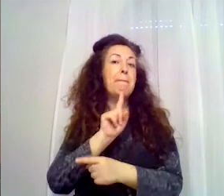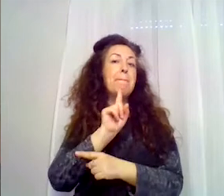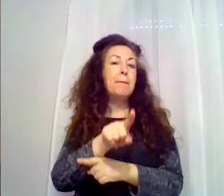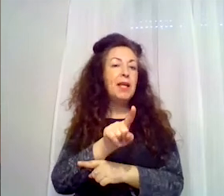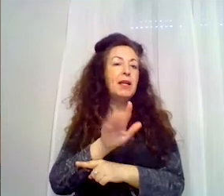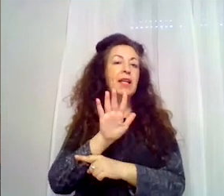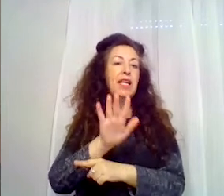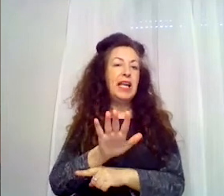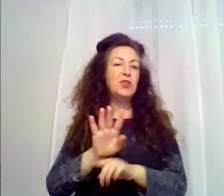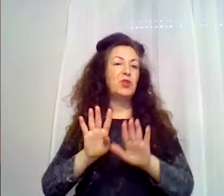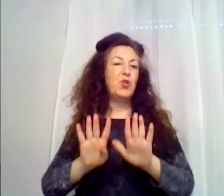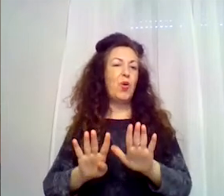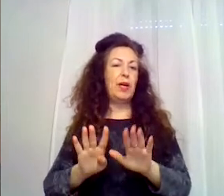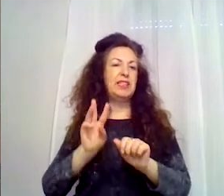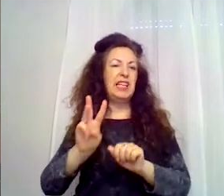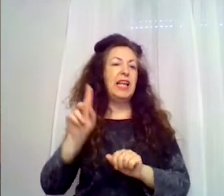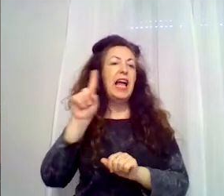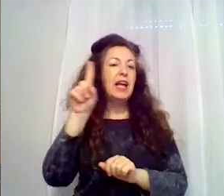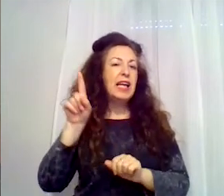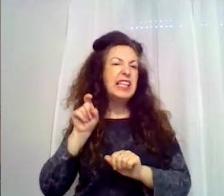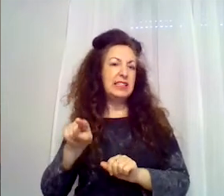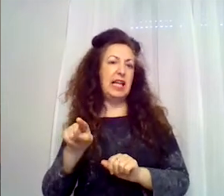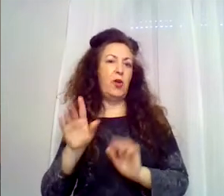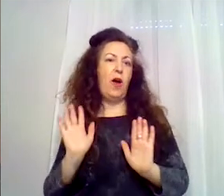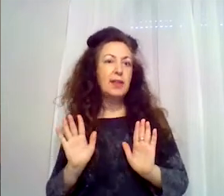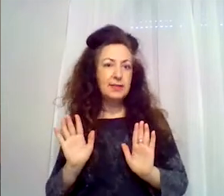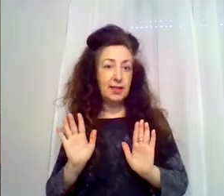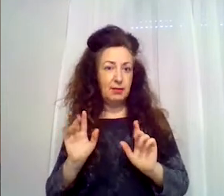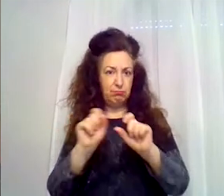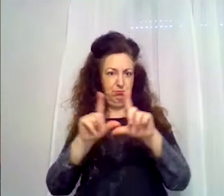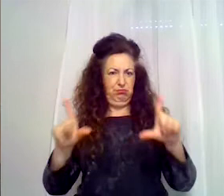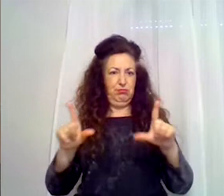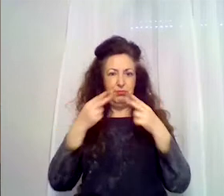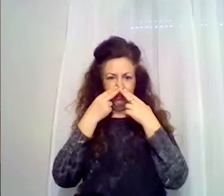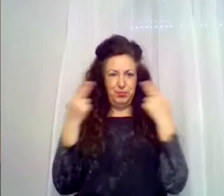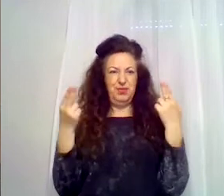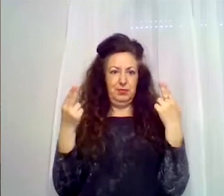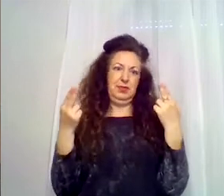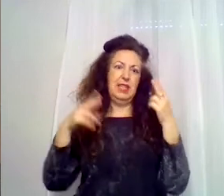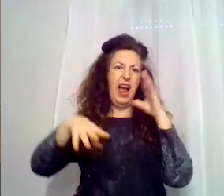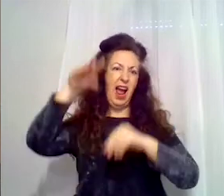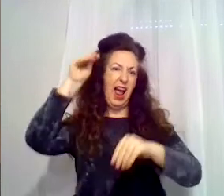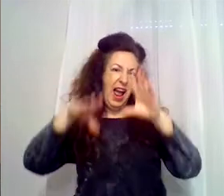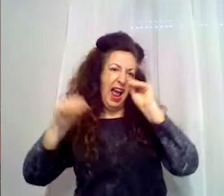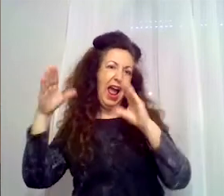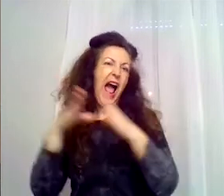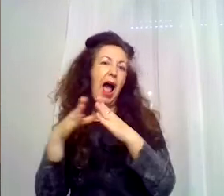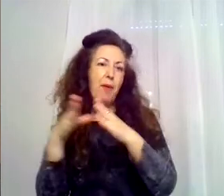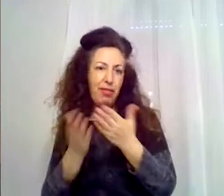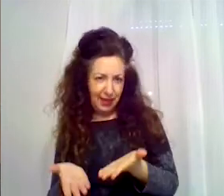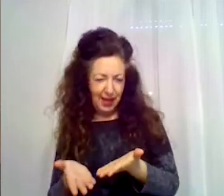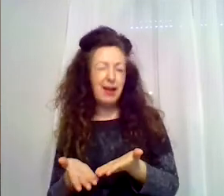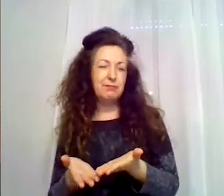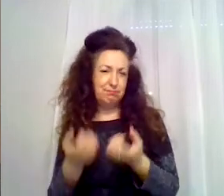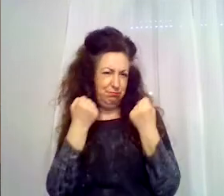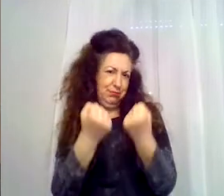está el Rincón de los Poetas, donde vemos las estatuas de los poetas